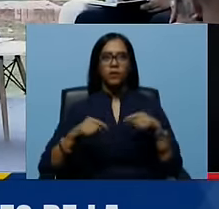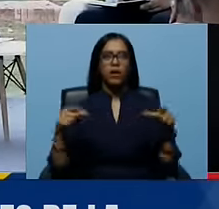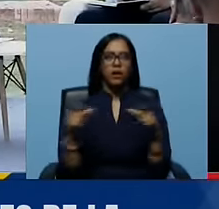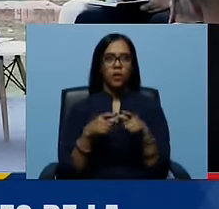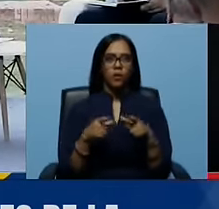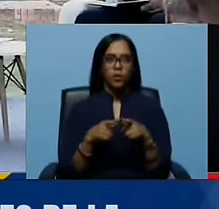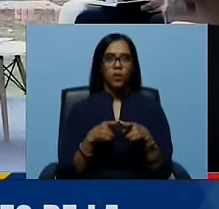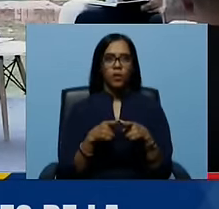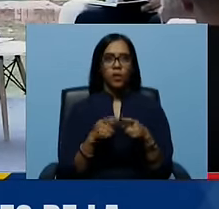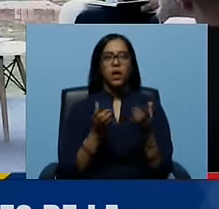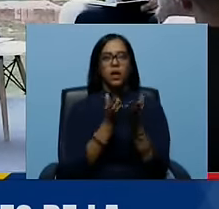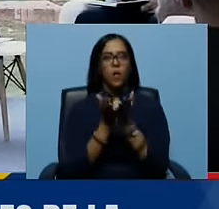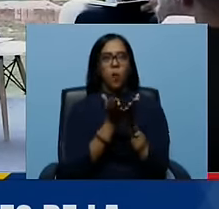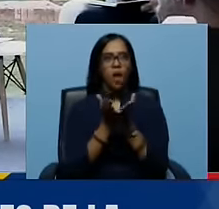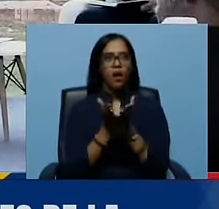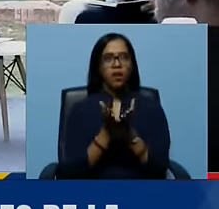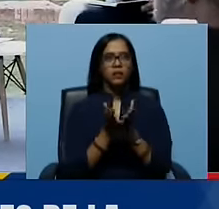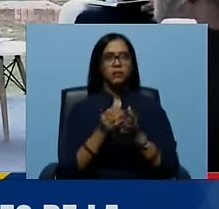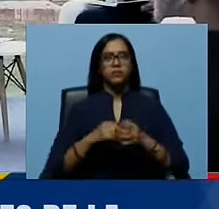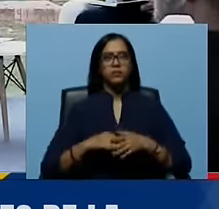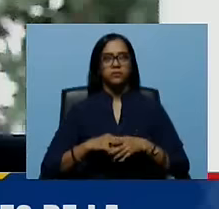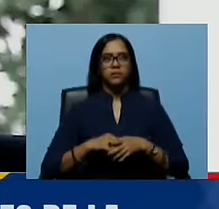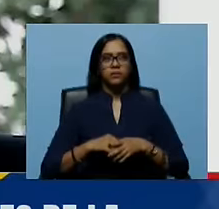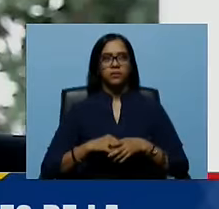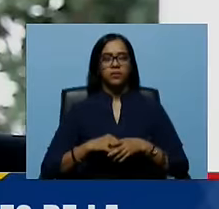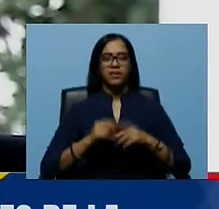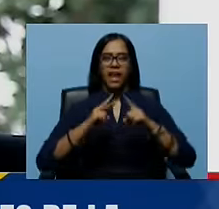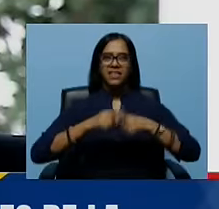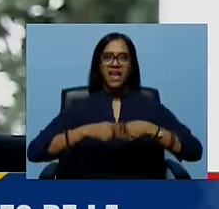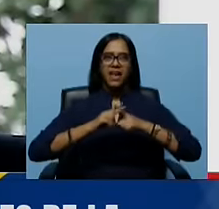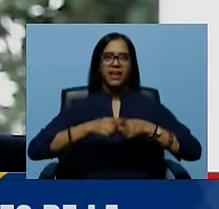reuniones, escuelas, talleres,